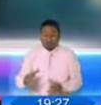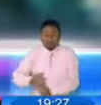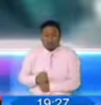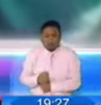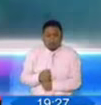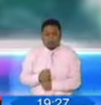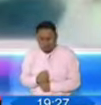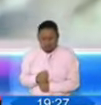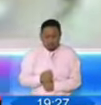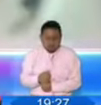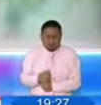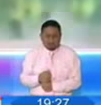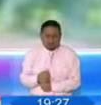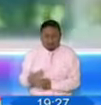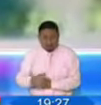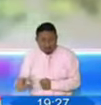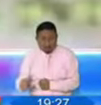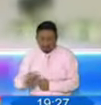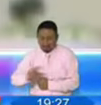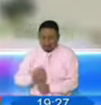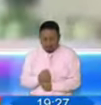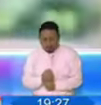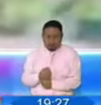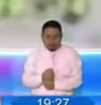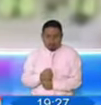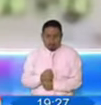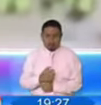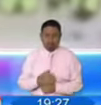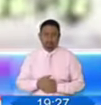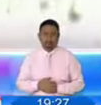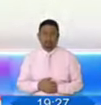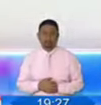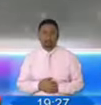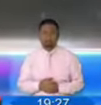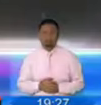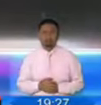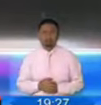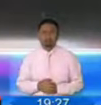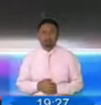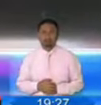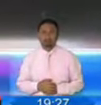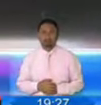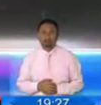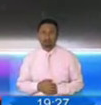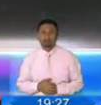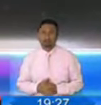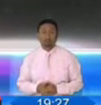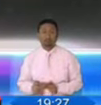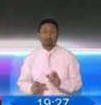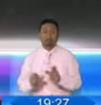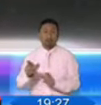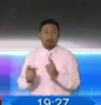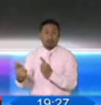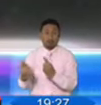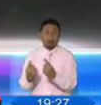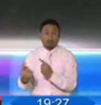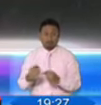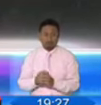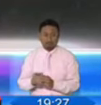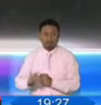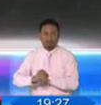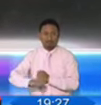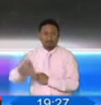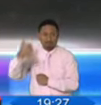cartera y no permitió que se la arrebaten. A los clientes le robaron